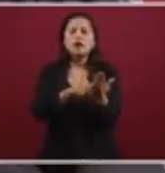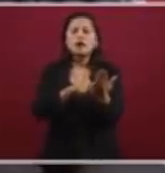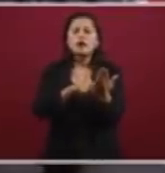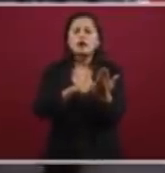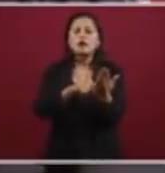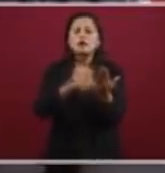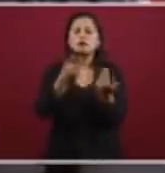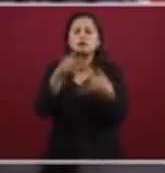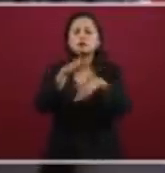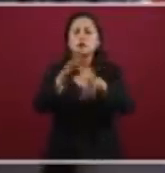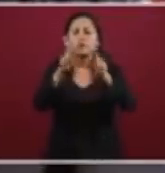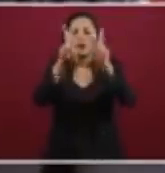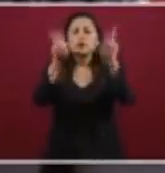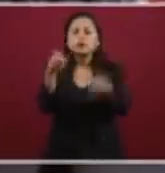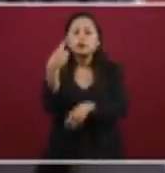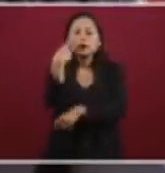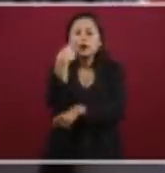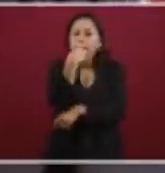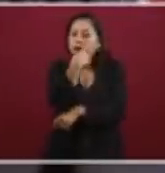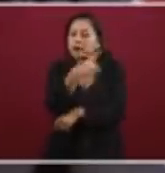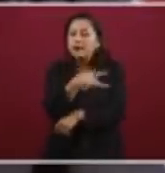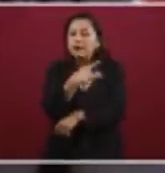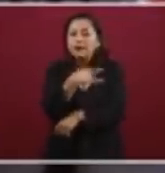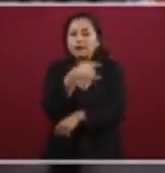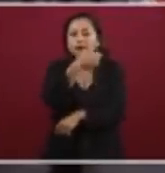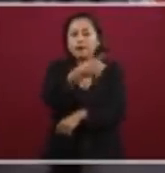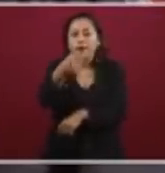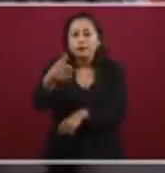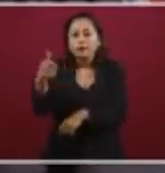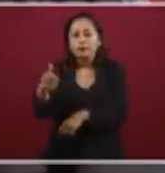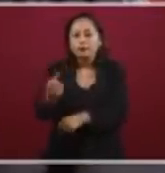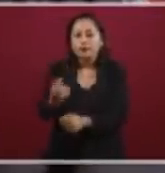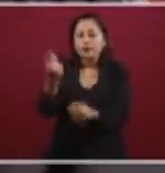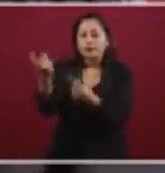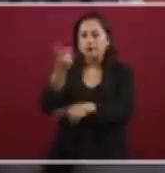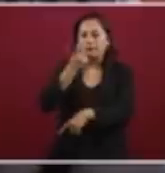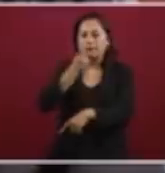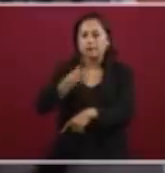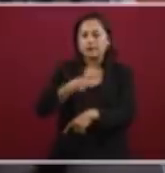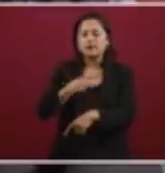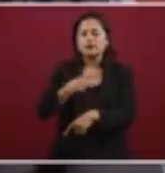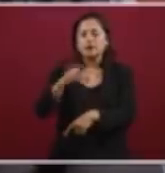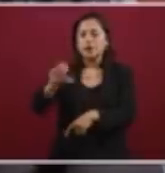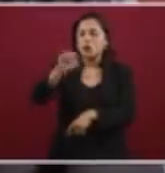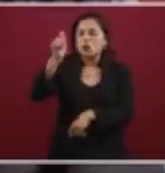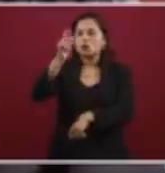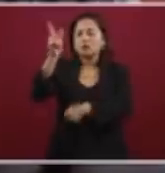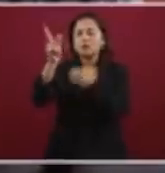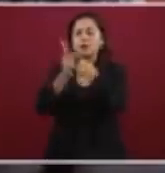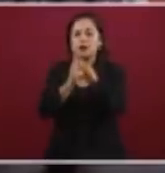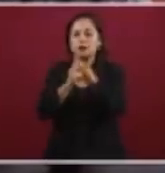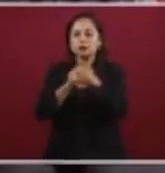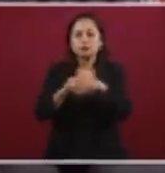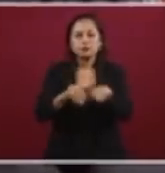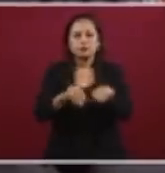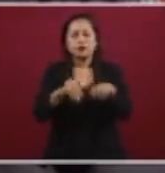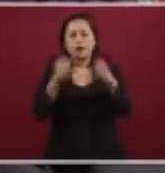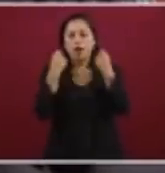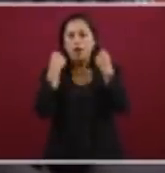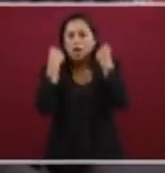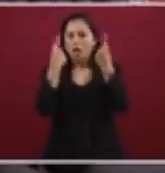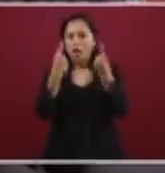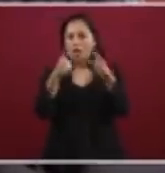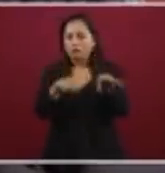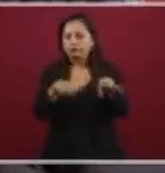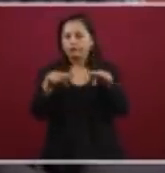estaban me decían que sorprendidos en el extranjero los que aplicaron esta